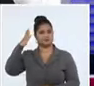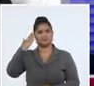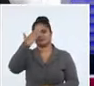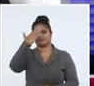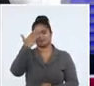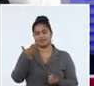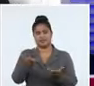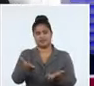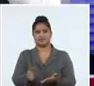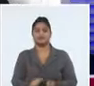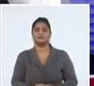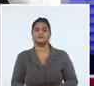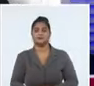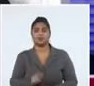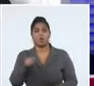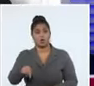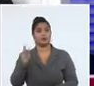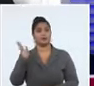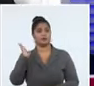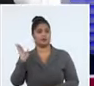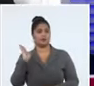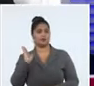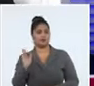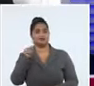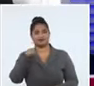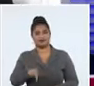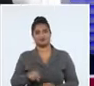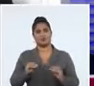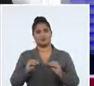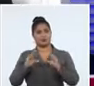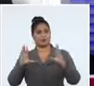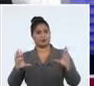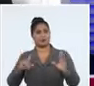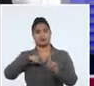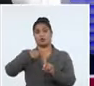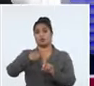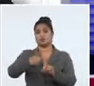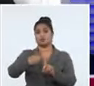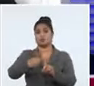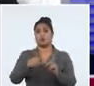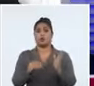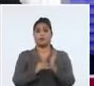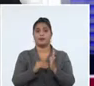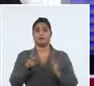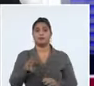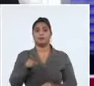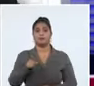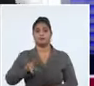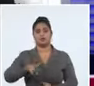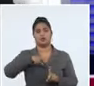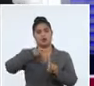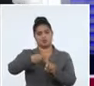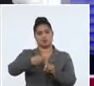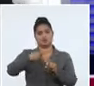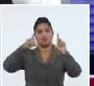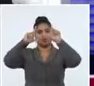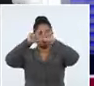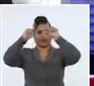de prensa del doctor Francisco Durán García, en esta mañana se reportan 1.319 casos positivos a la